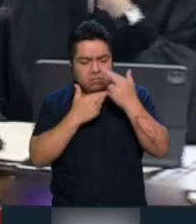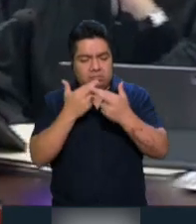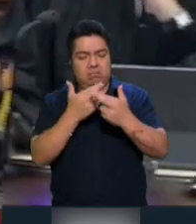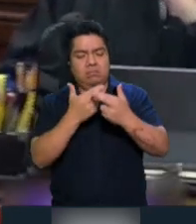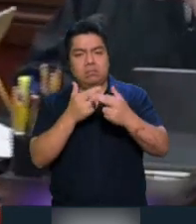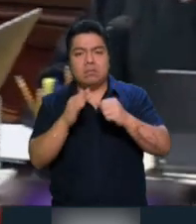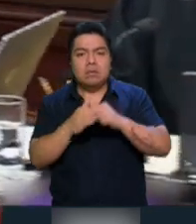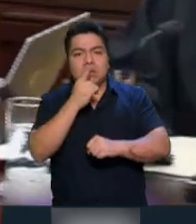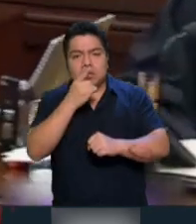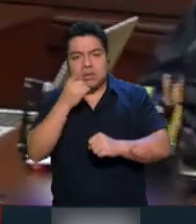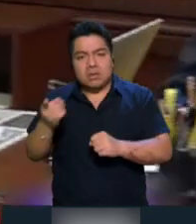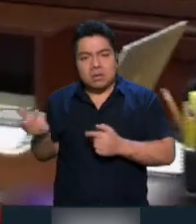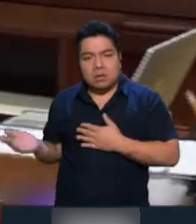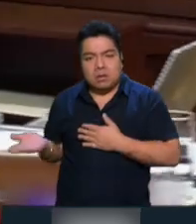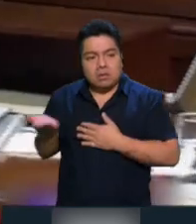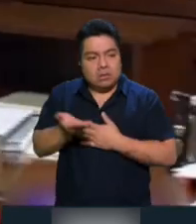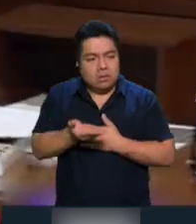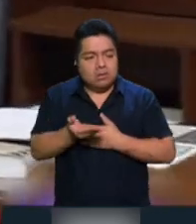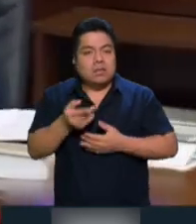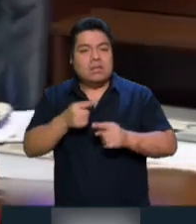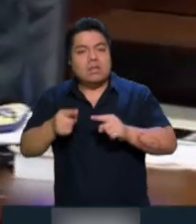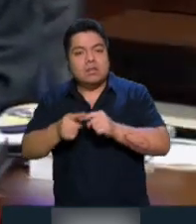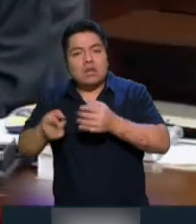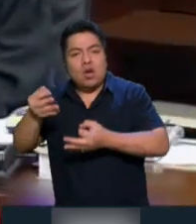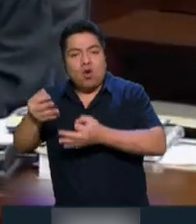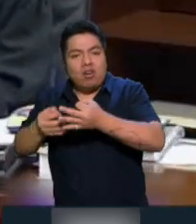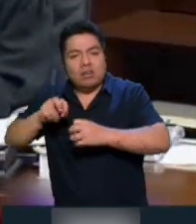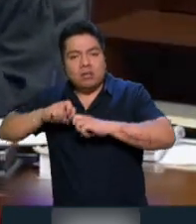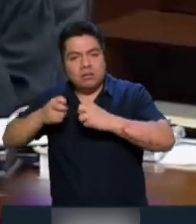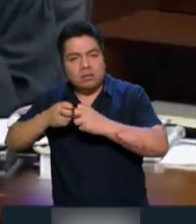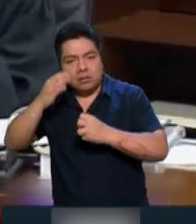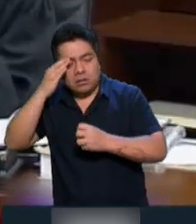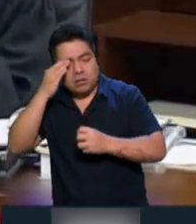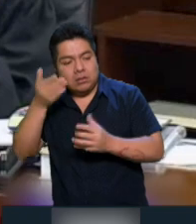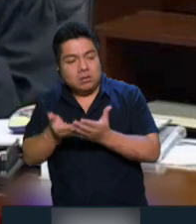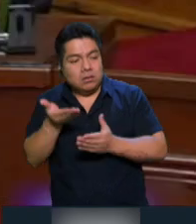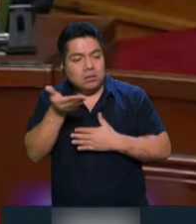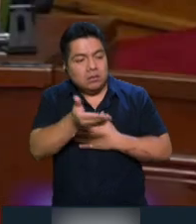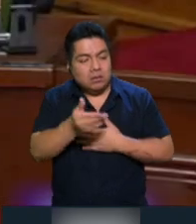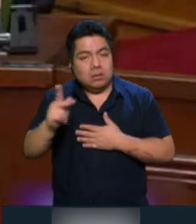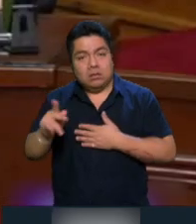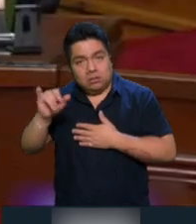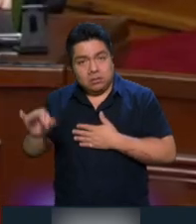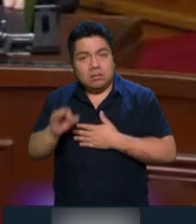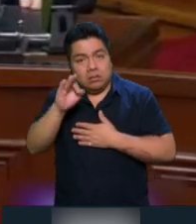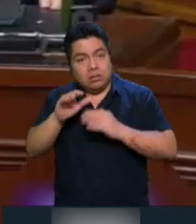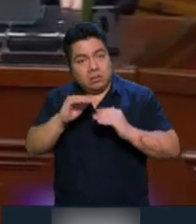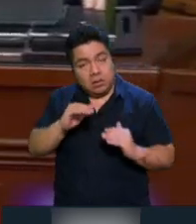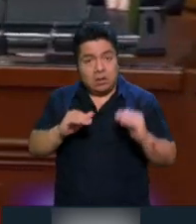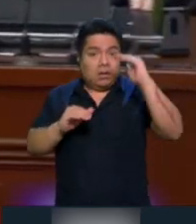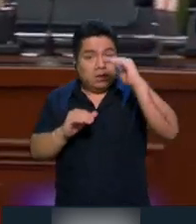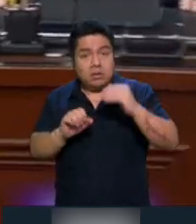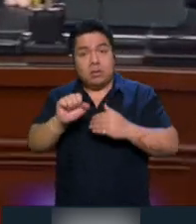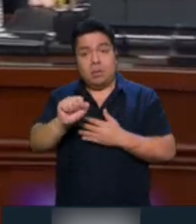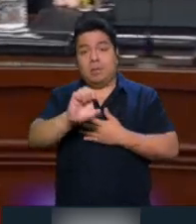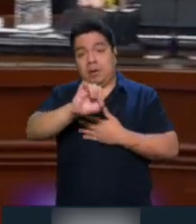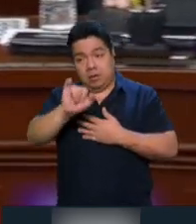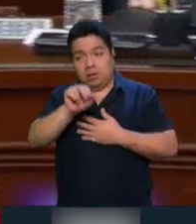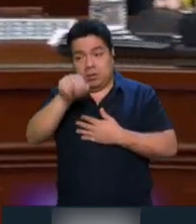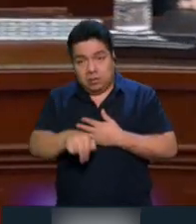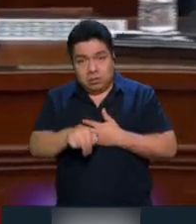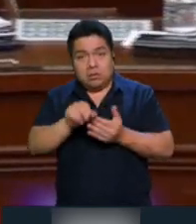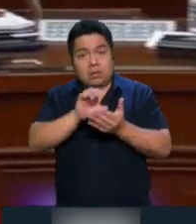las impugnaciones presentadas por jueces y magistrados contra la reforma al Poder Judicial, con la que el máximo tribunal del país determinará si la